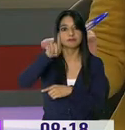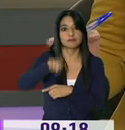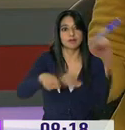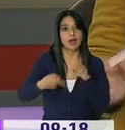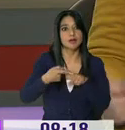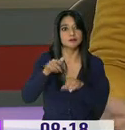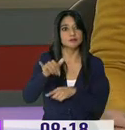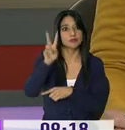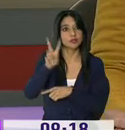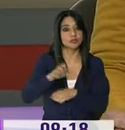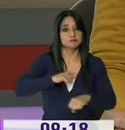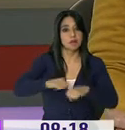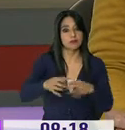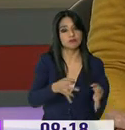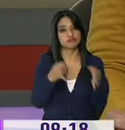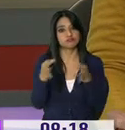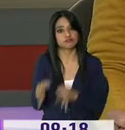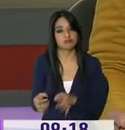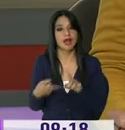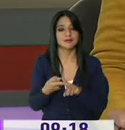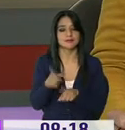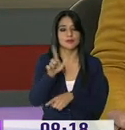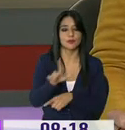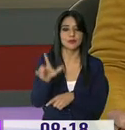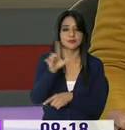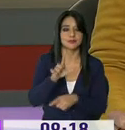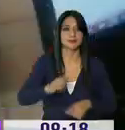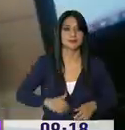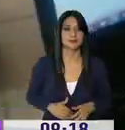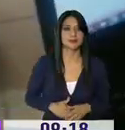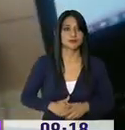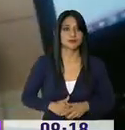2 de mayo, se extenderá hasta este lunes.